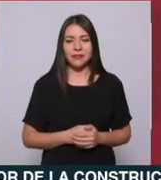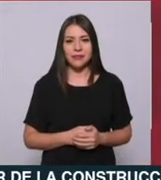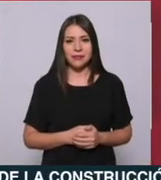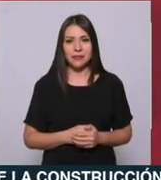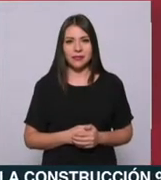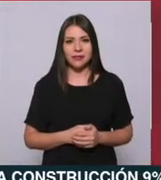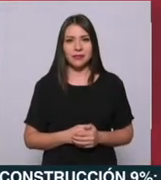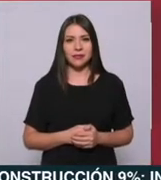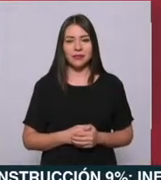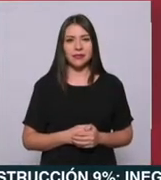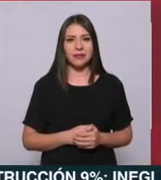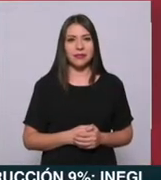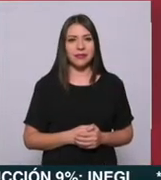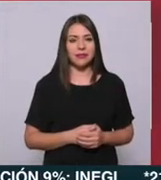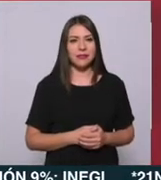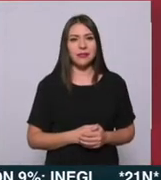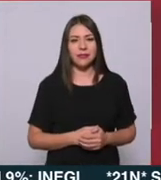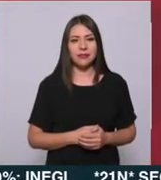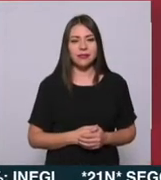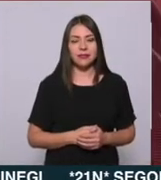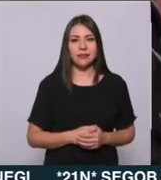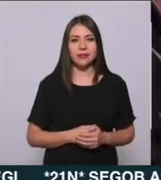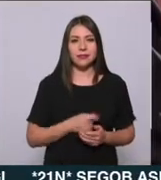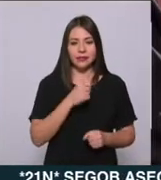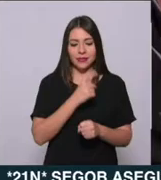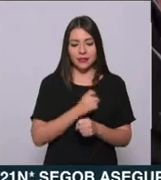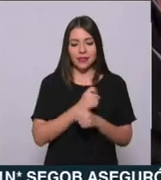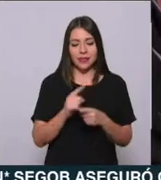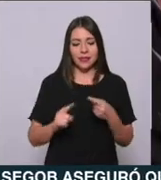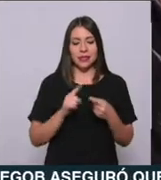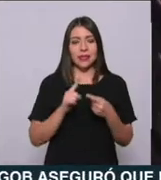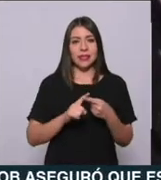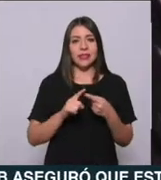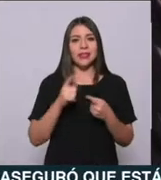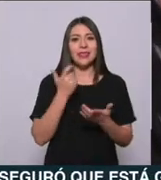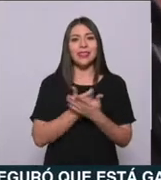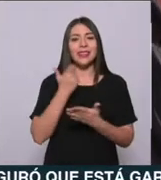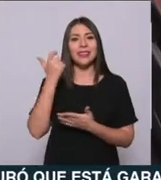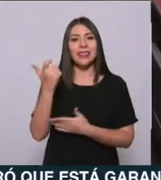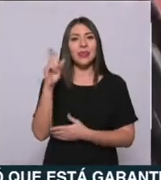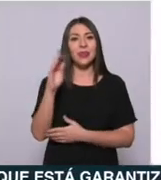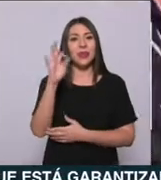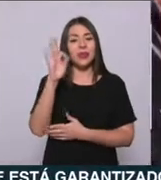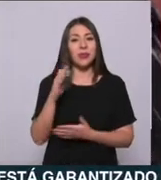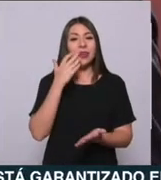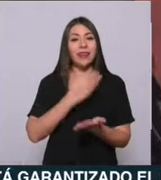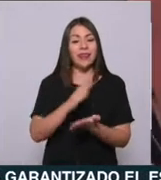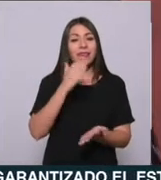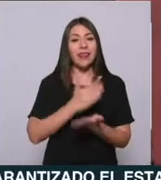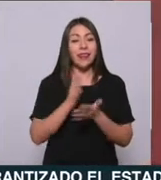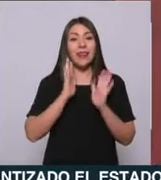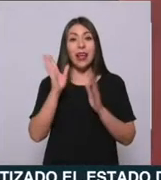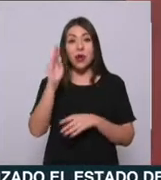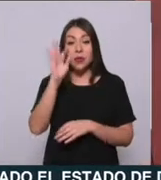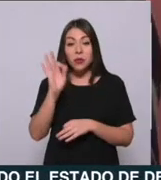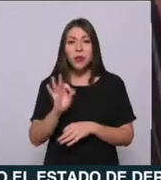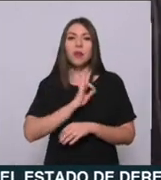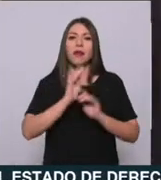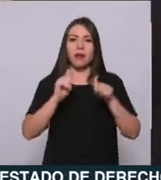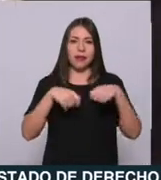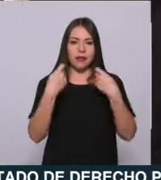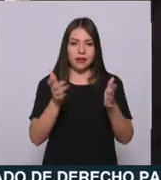llegaron a pagar el 90% de sus créditos obtienen su escritura. Segundo,